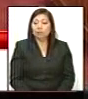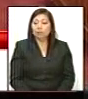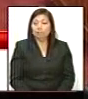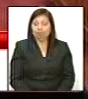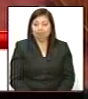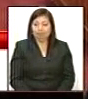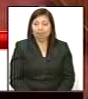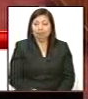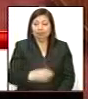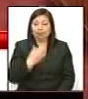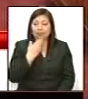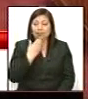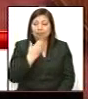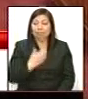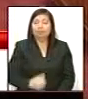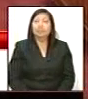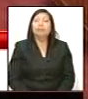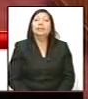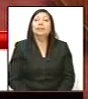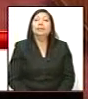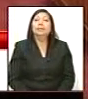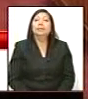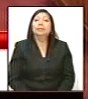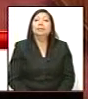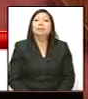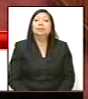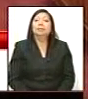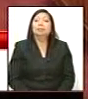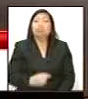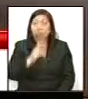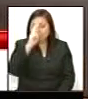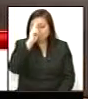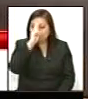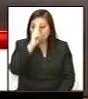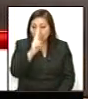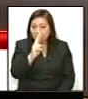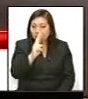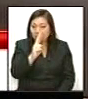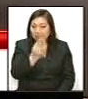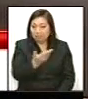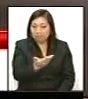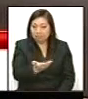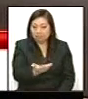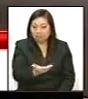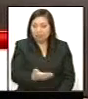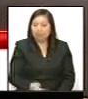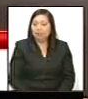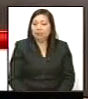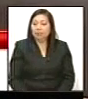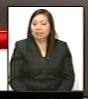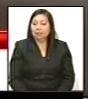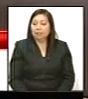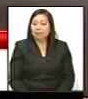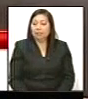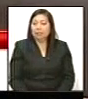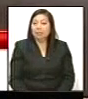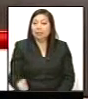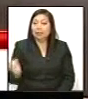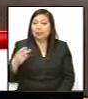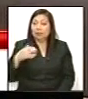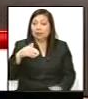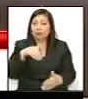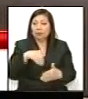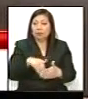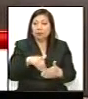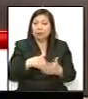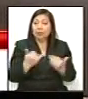Muchas gracias, presidente. Presidente, con su anuencia, permítame antes de poder presentar la segunda votación